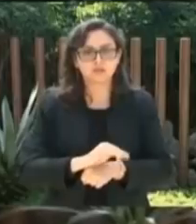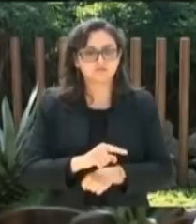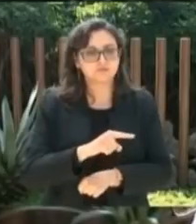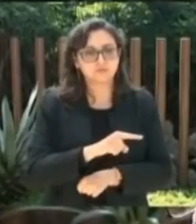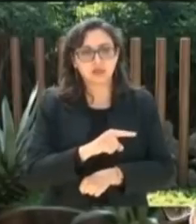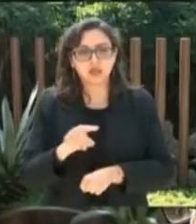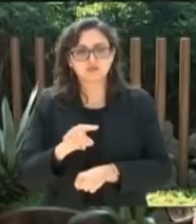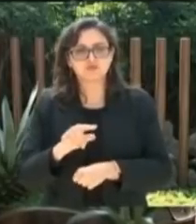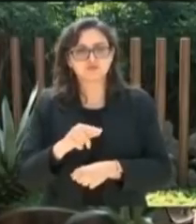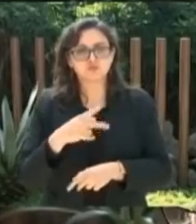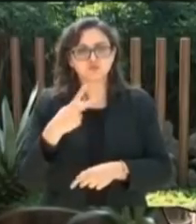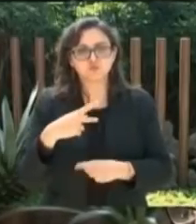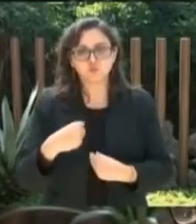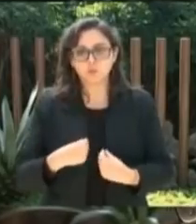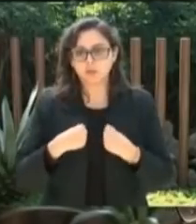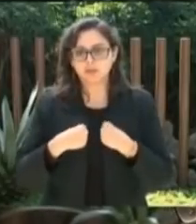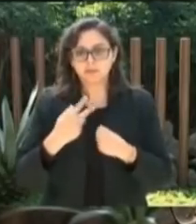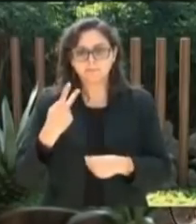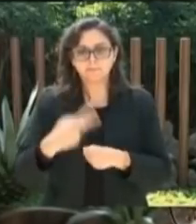del planeta.